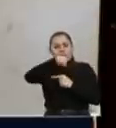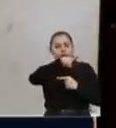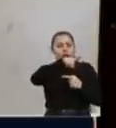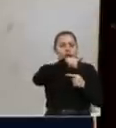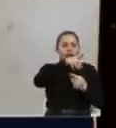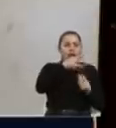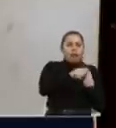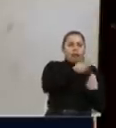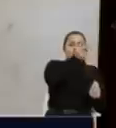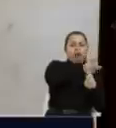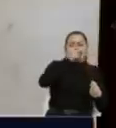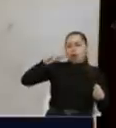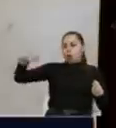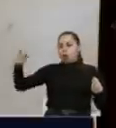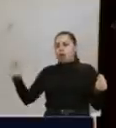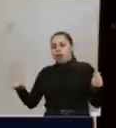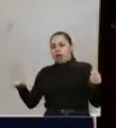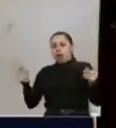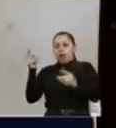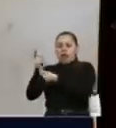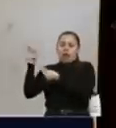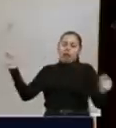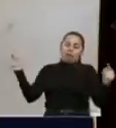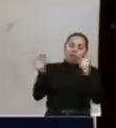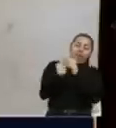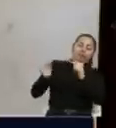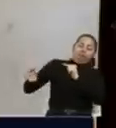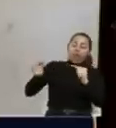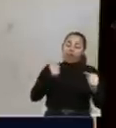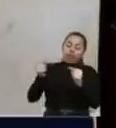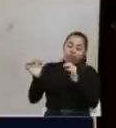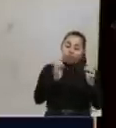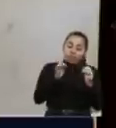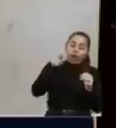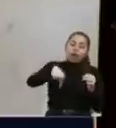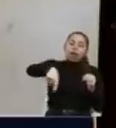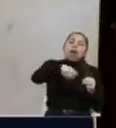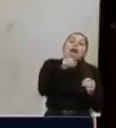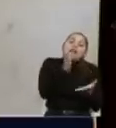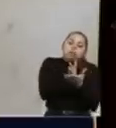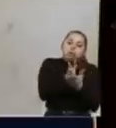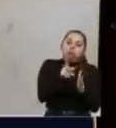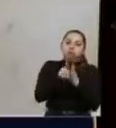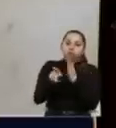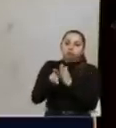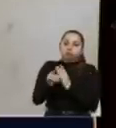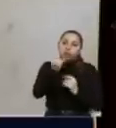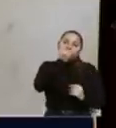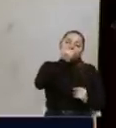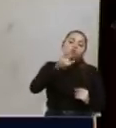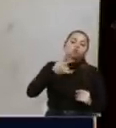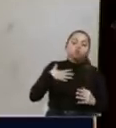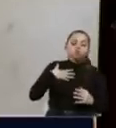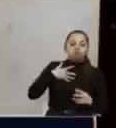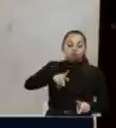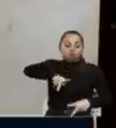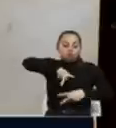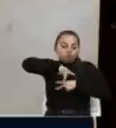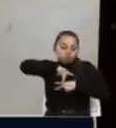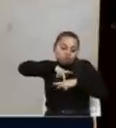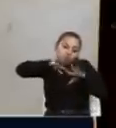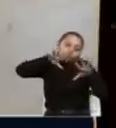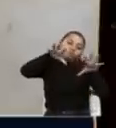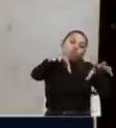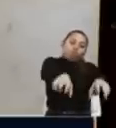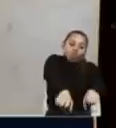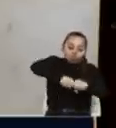organizaciones ilegales y en su intención de capturar